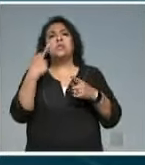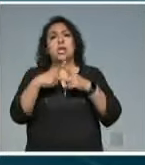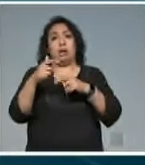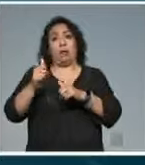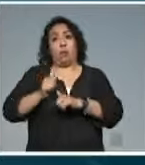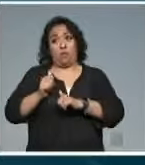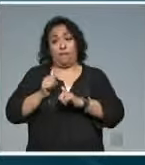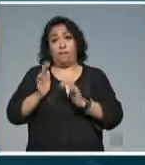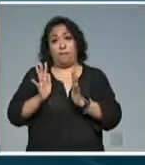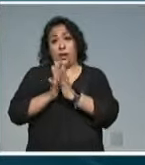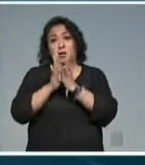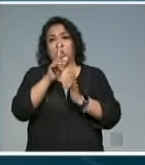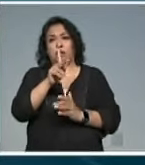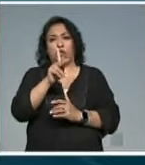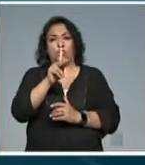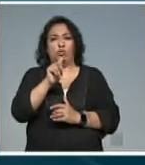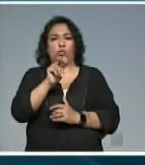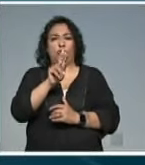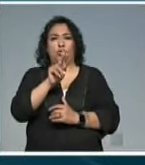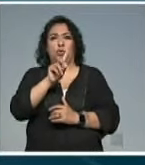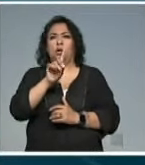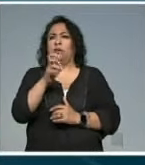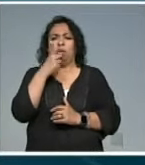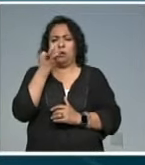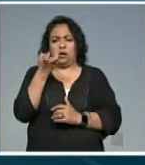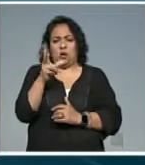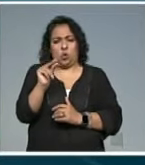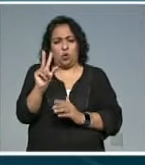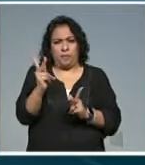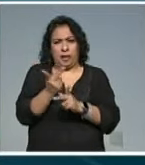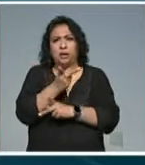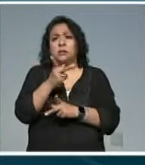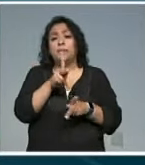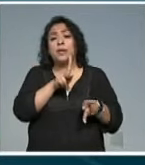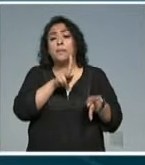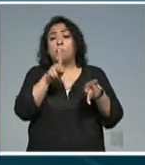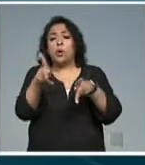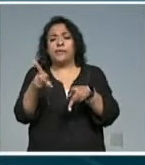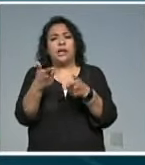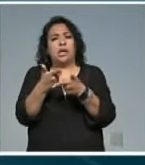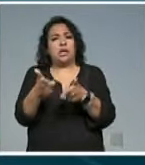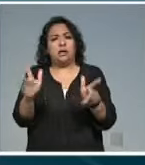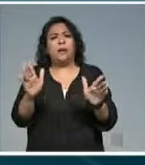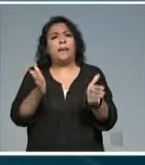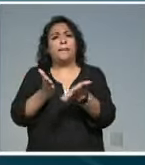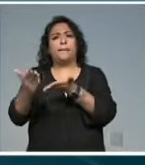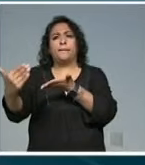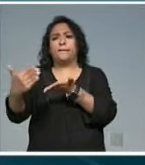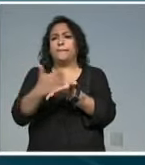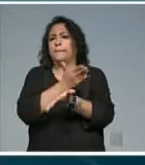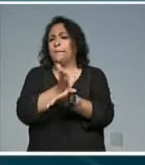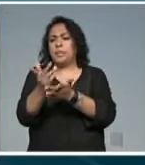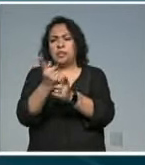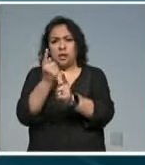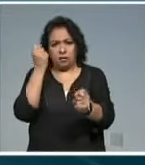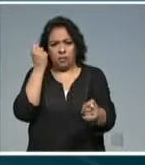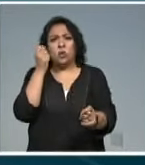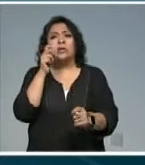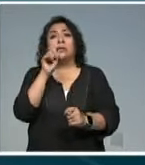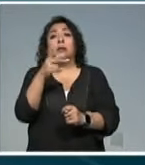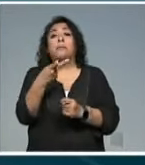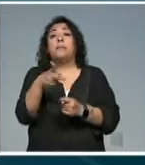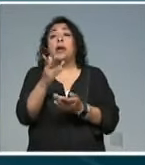Fuerzas Armadas. Justin Trudeau ha señalado que esto no va a ocurrir, ya se liberó el puente Ambassador, ya hay el tránsito de transportistas, pero ahora